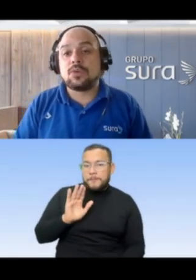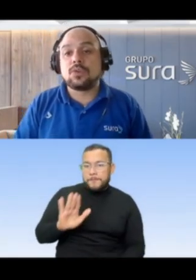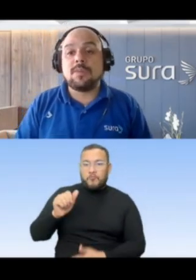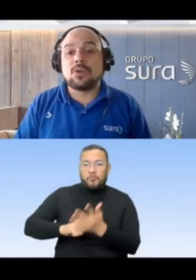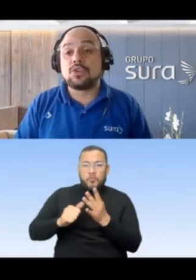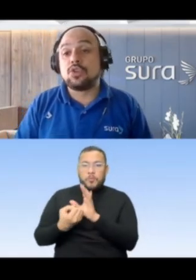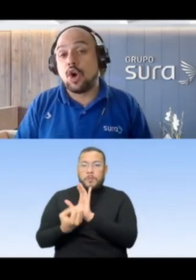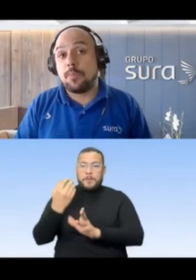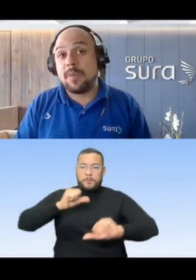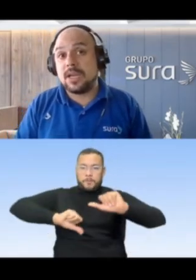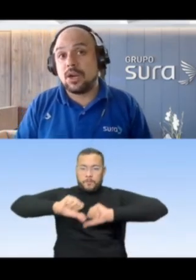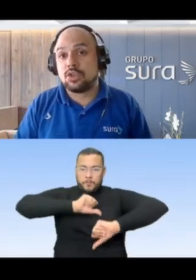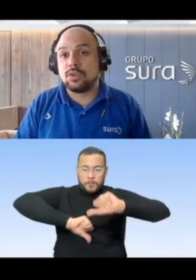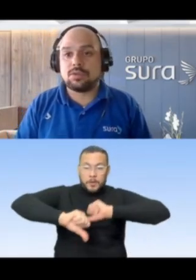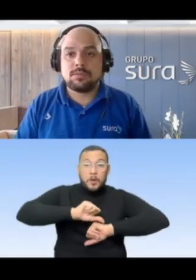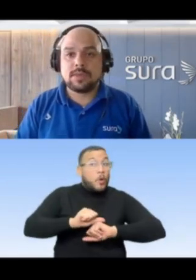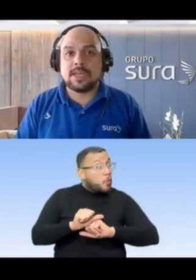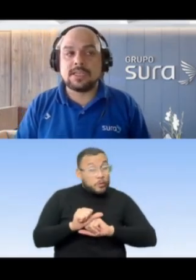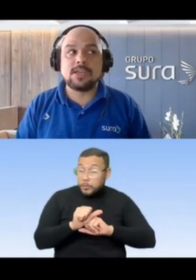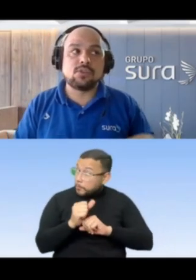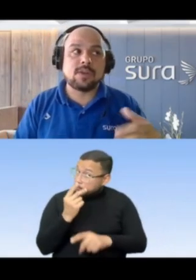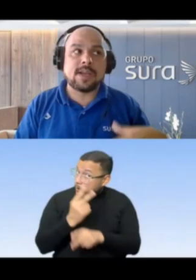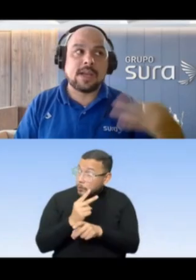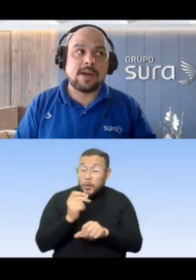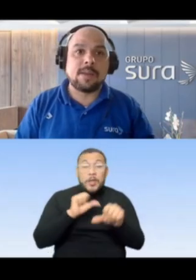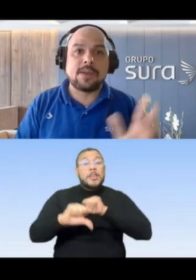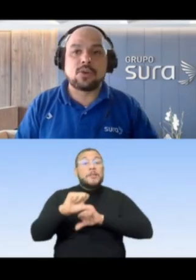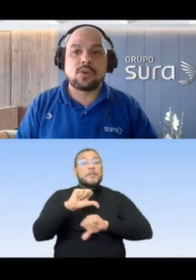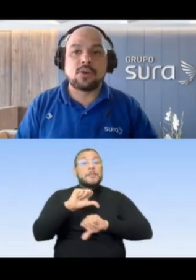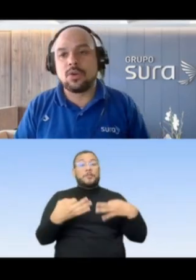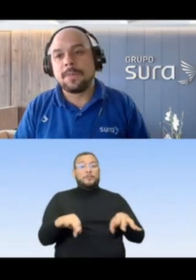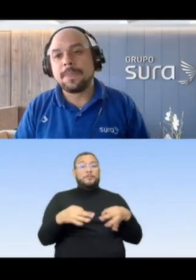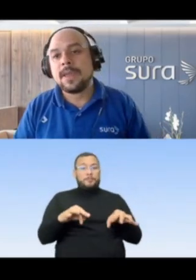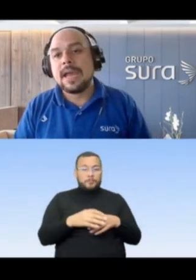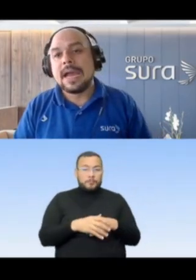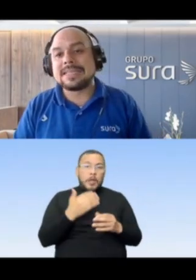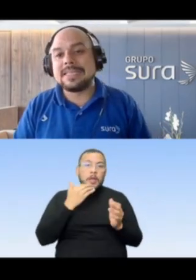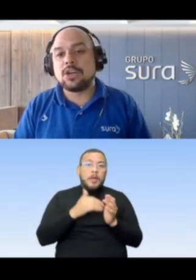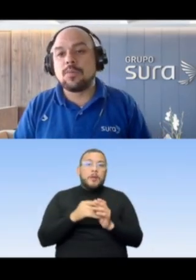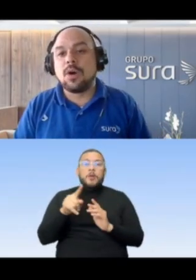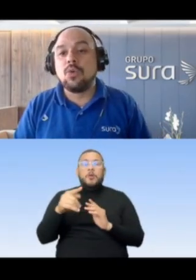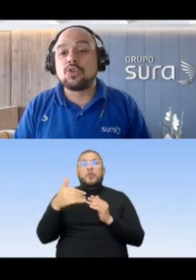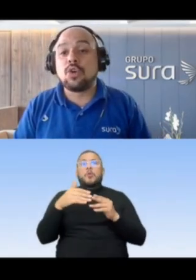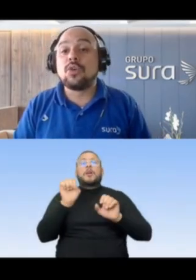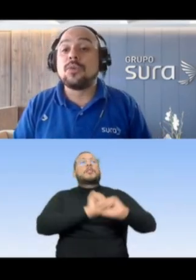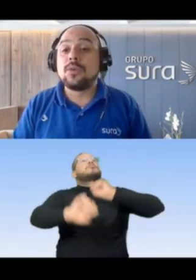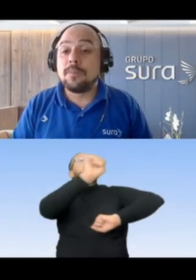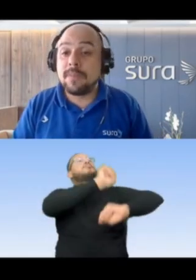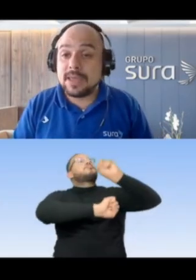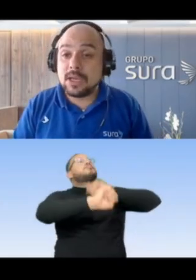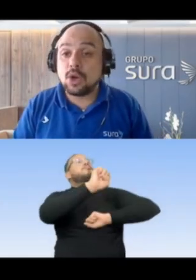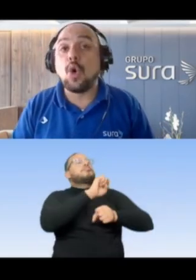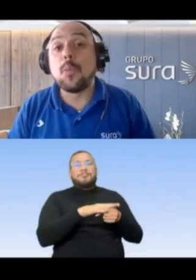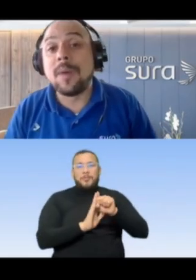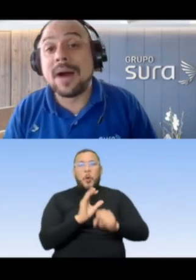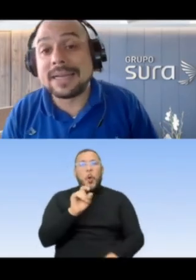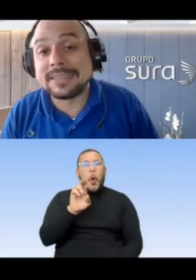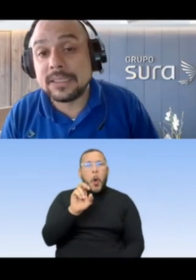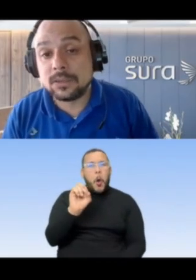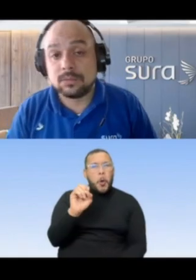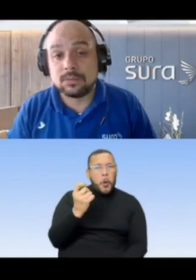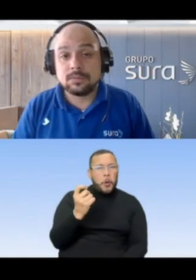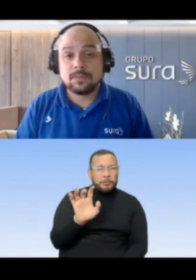materiales y productos químicos no peligrosos. Es decir, si usted va a ir a lavar el baño con cloro, así como uso